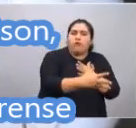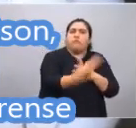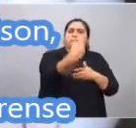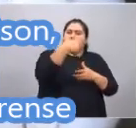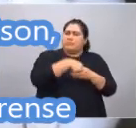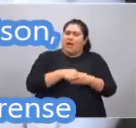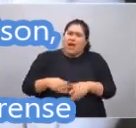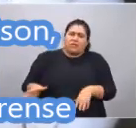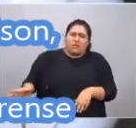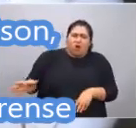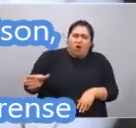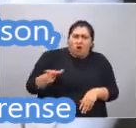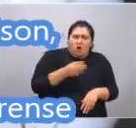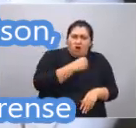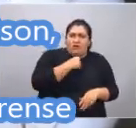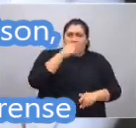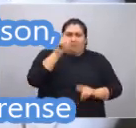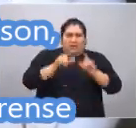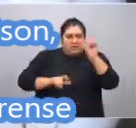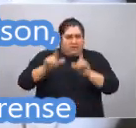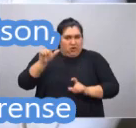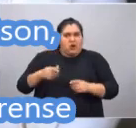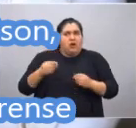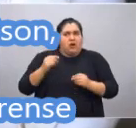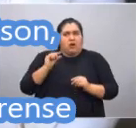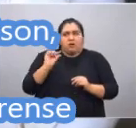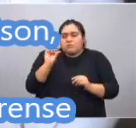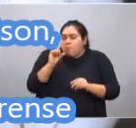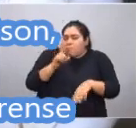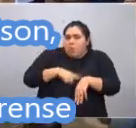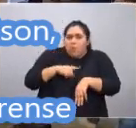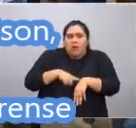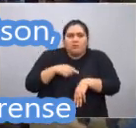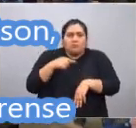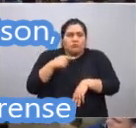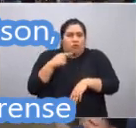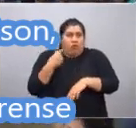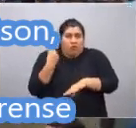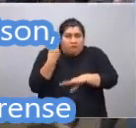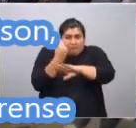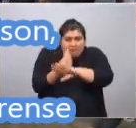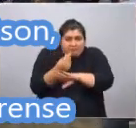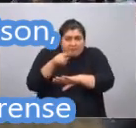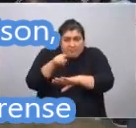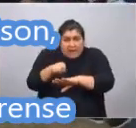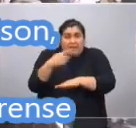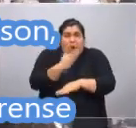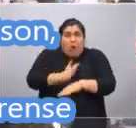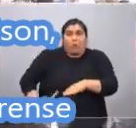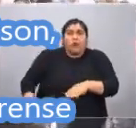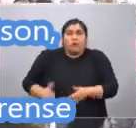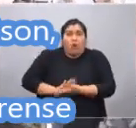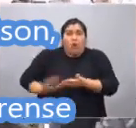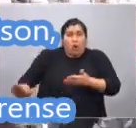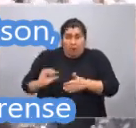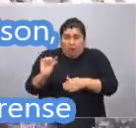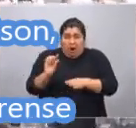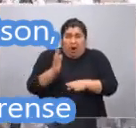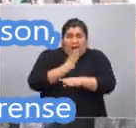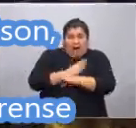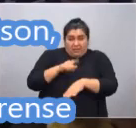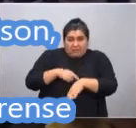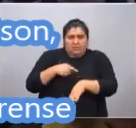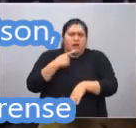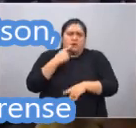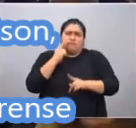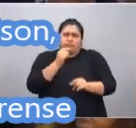todos los que estaban siendo, a pocos días de asumir, agredidos por este gobierno. Y decían,